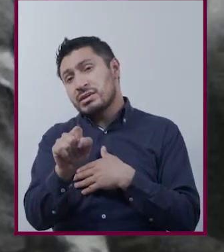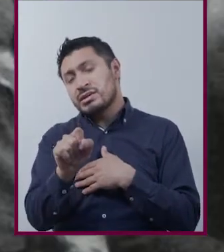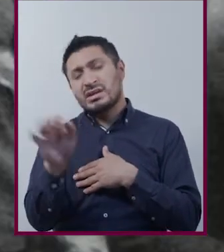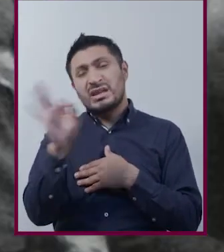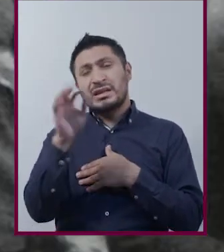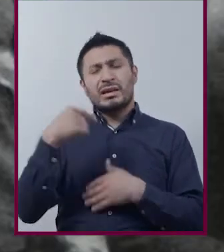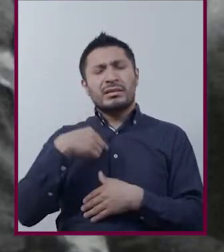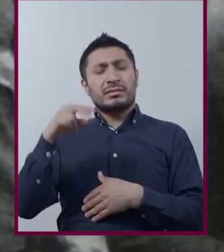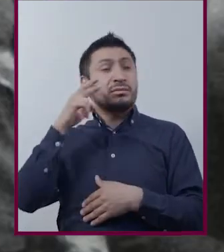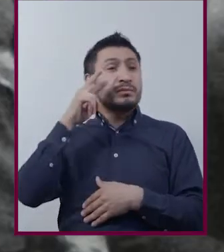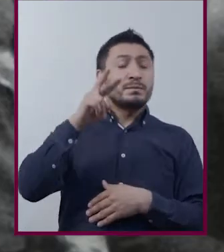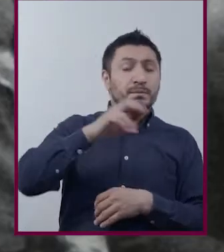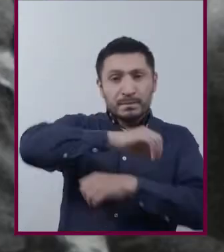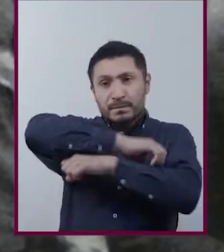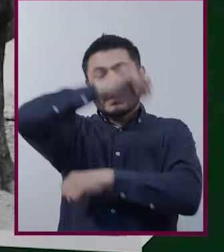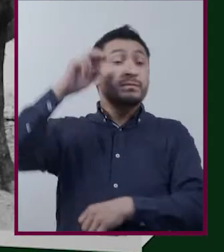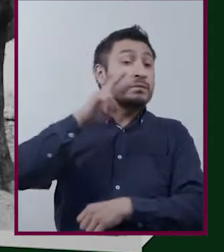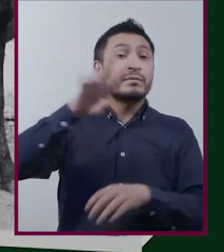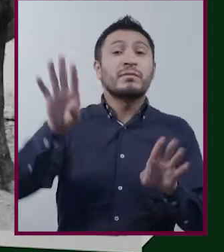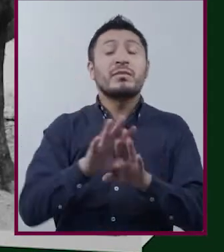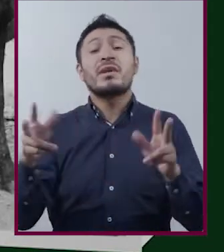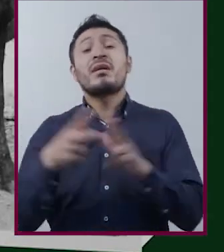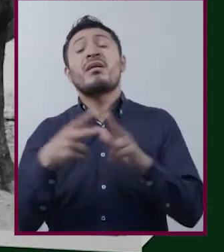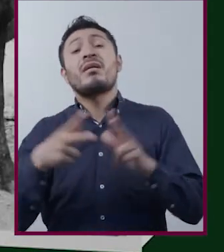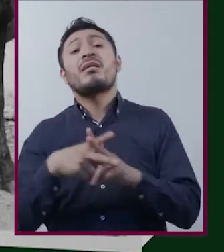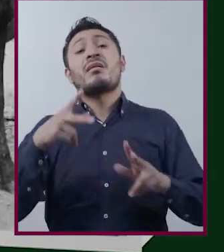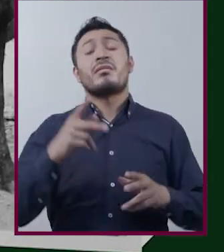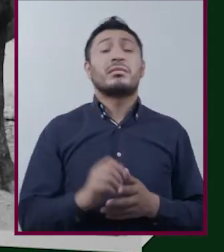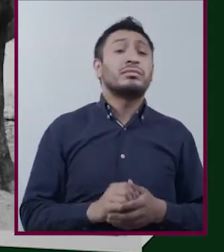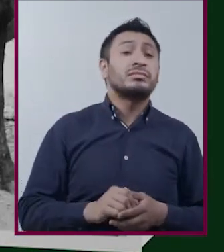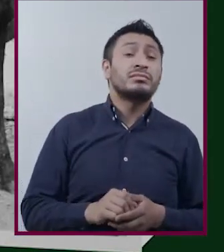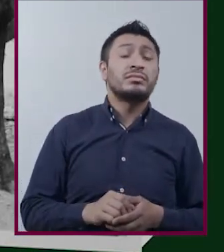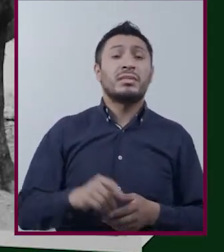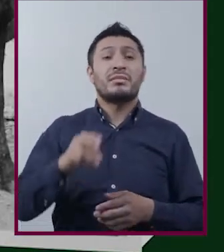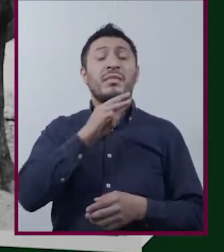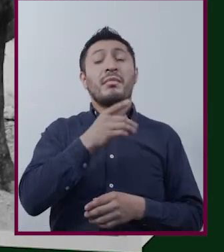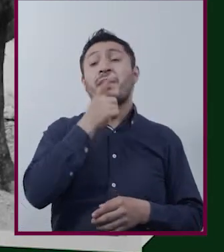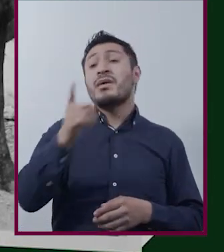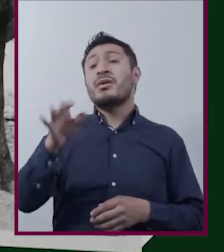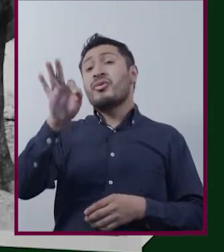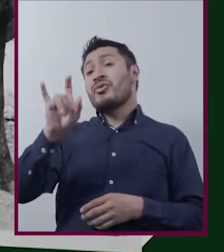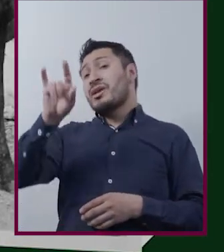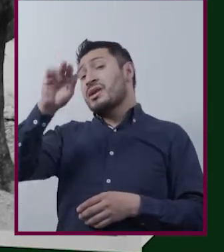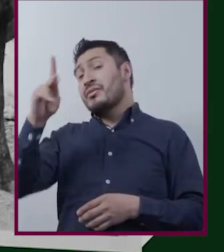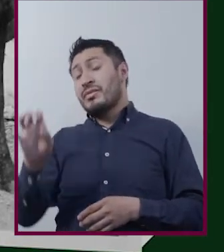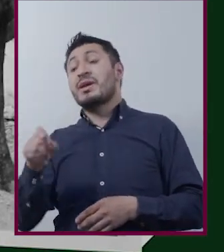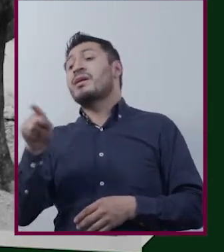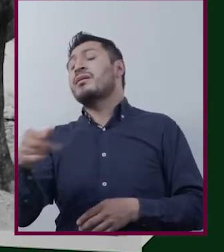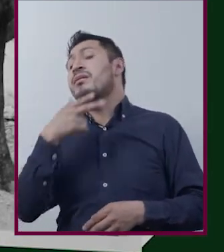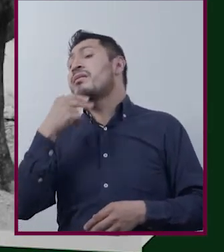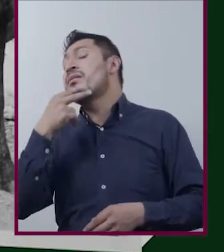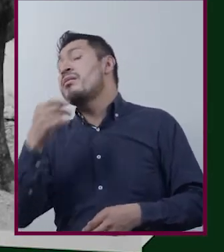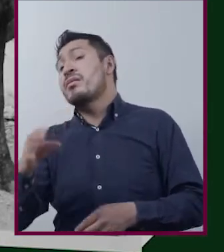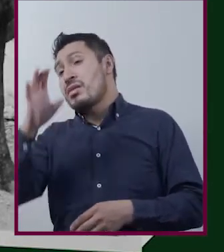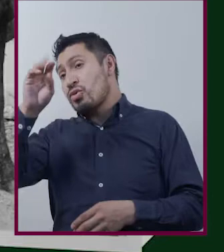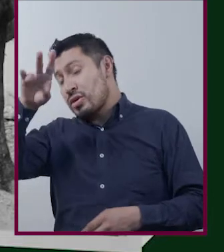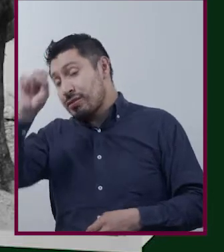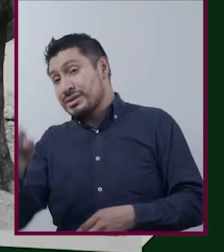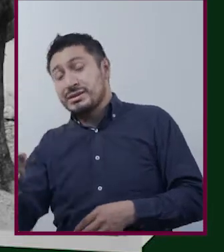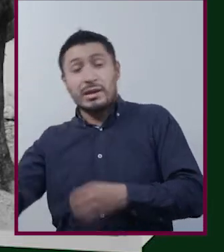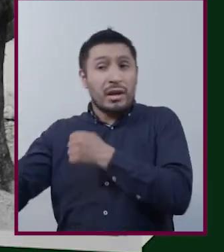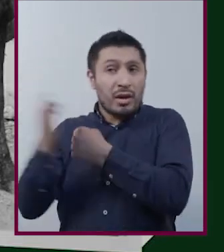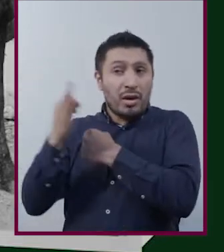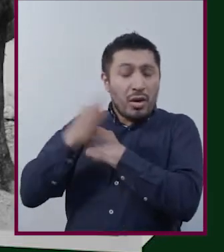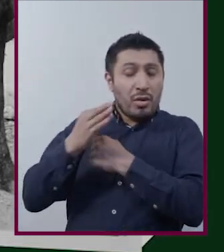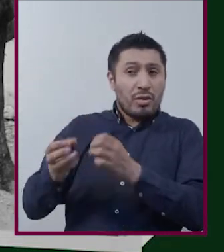quise asomarme para ver cómo peleaba el Kirilí. Mamá le dijo a Felipe Reyes, un muchacho de las cuevas, que nos cuidara y nos